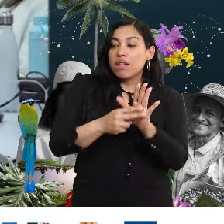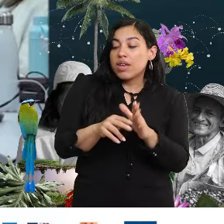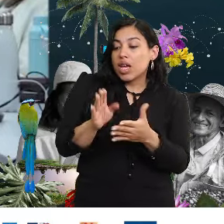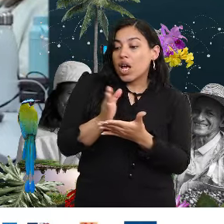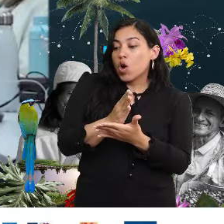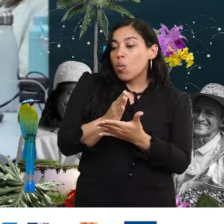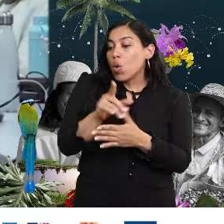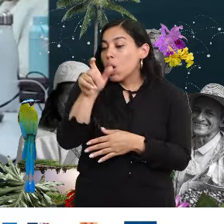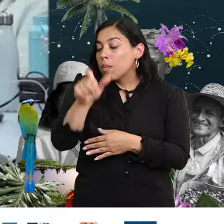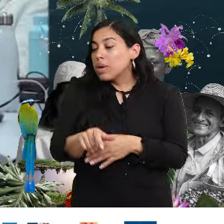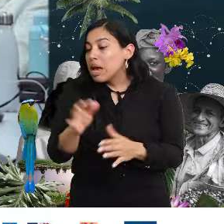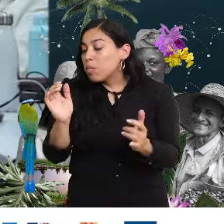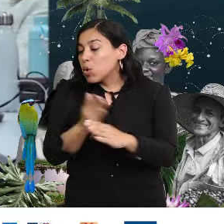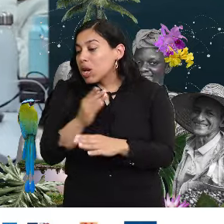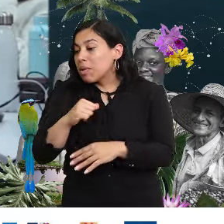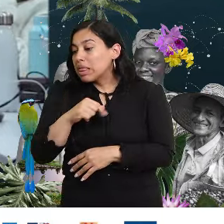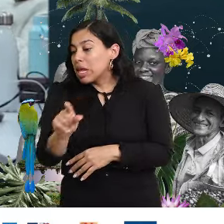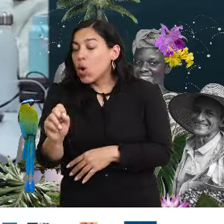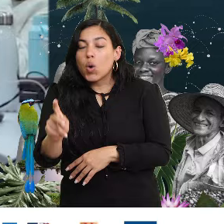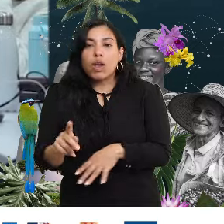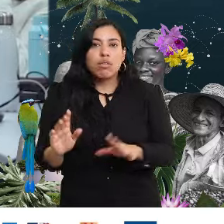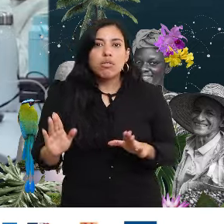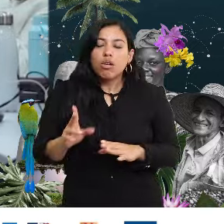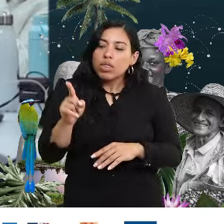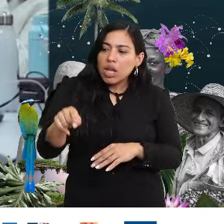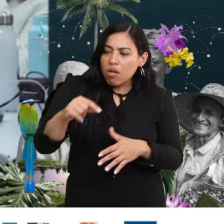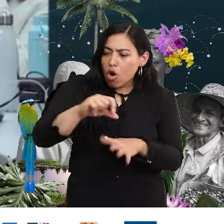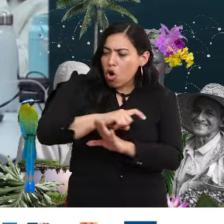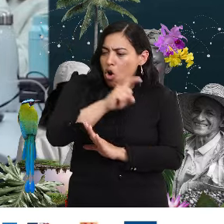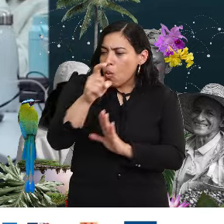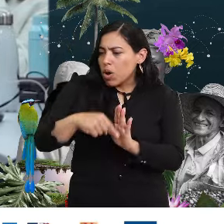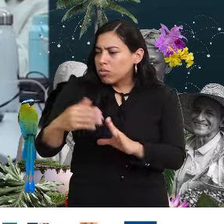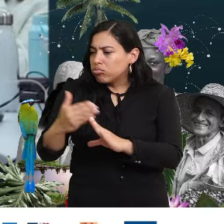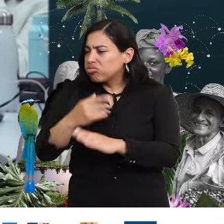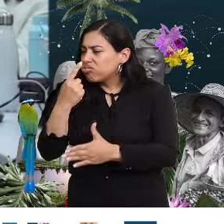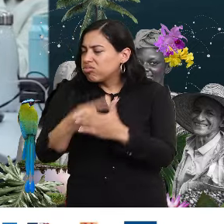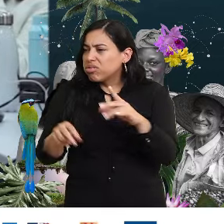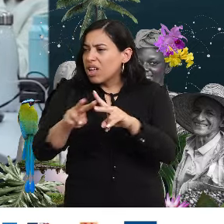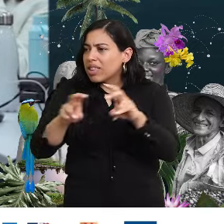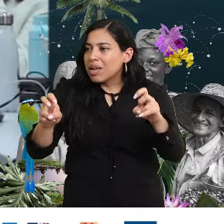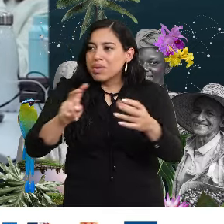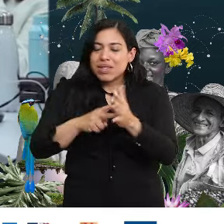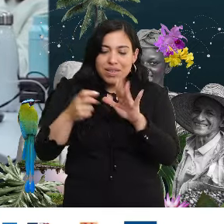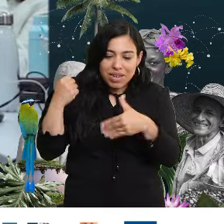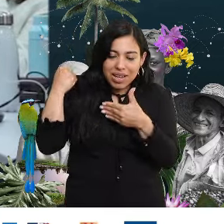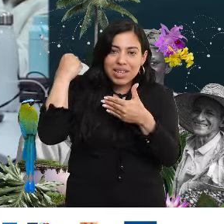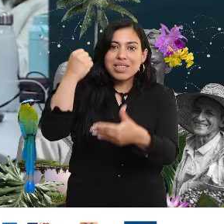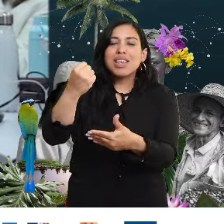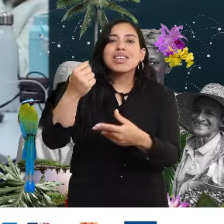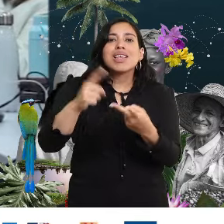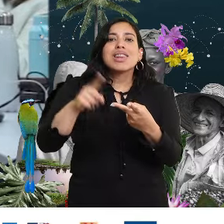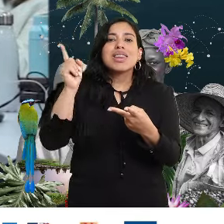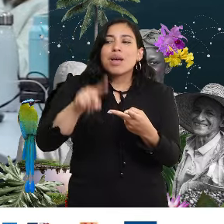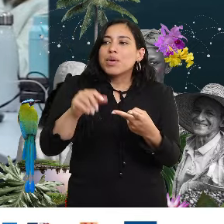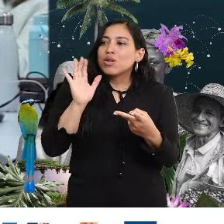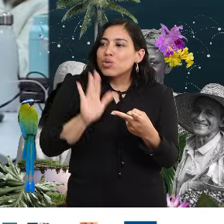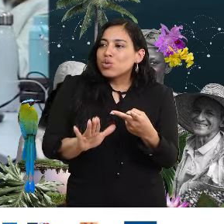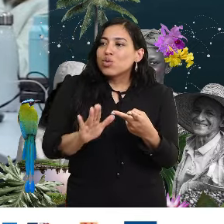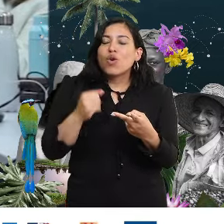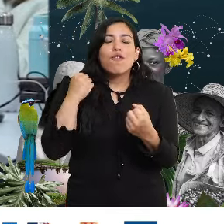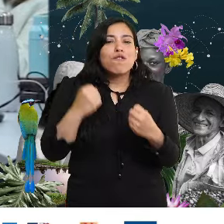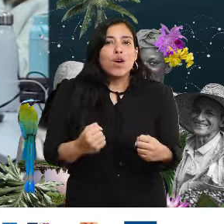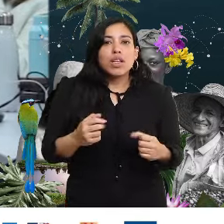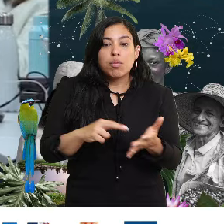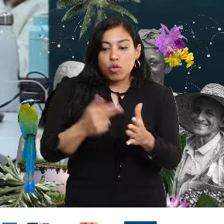visión integral significa que ese uso intensivo de los recursos, el consumo intensivo